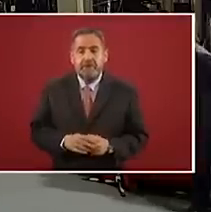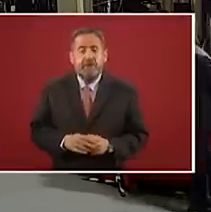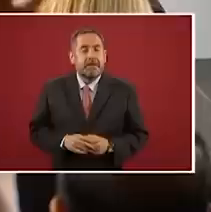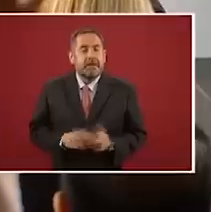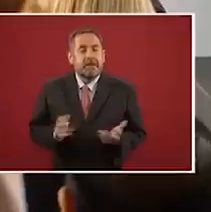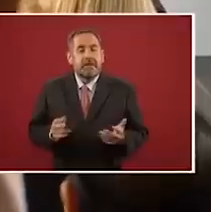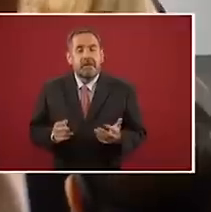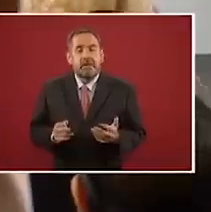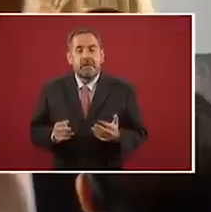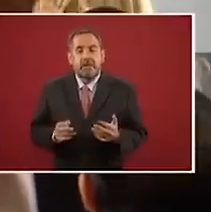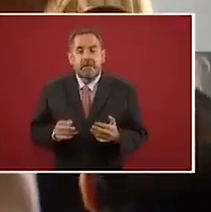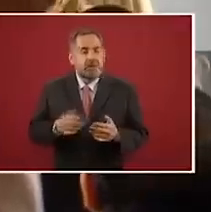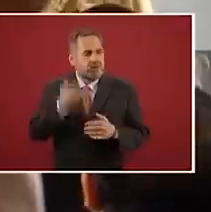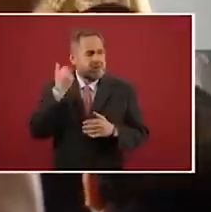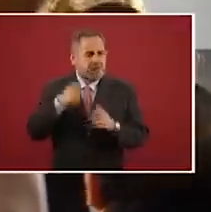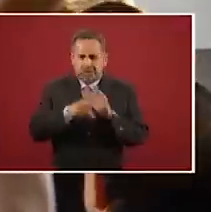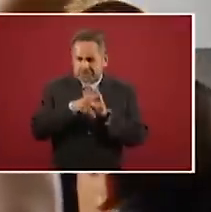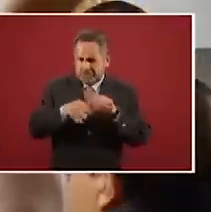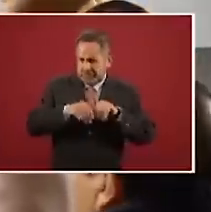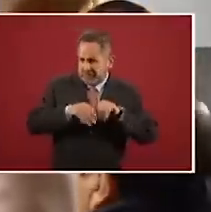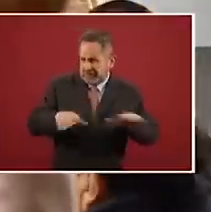lo sacaron en los medios.